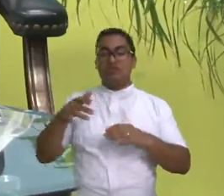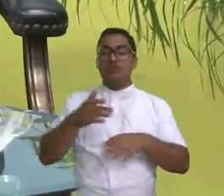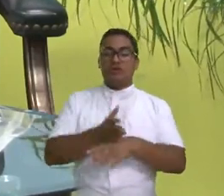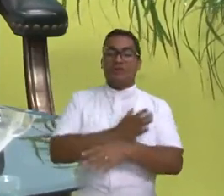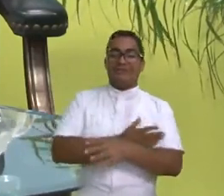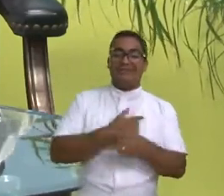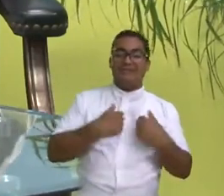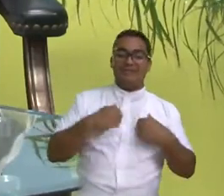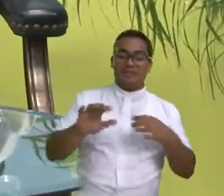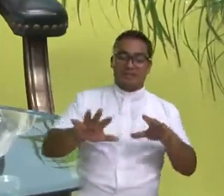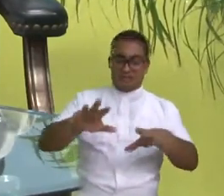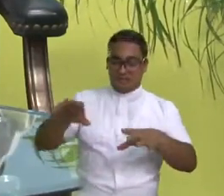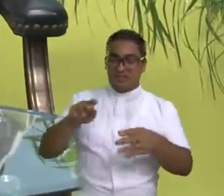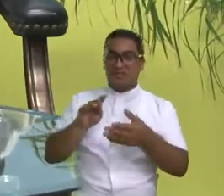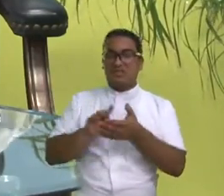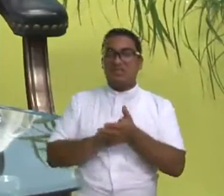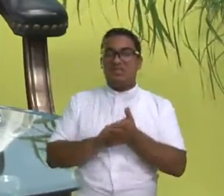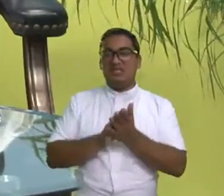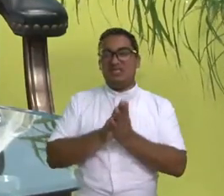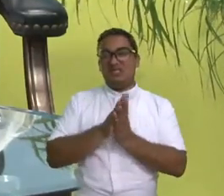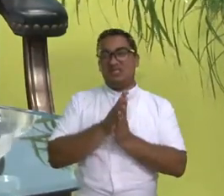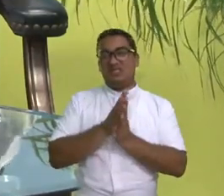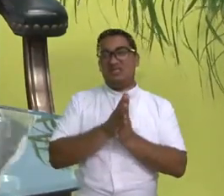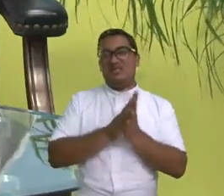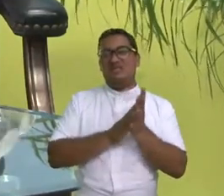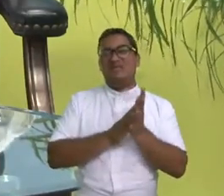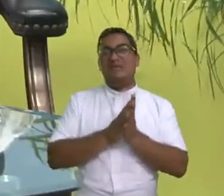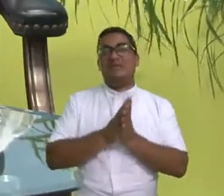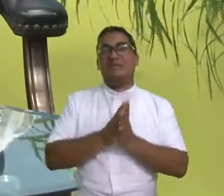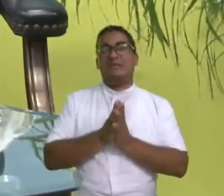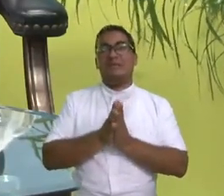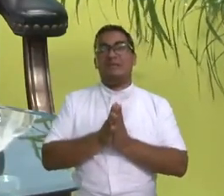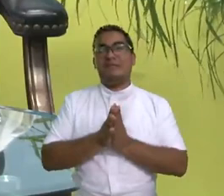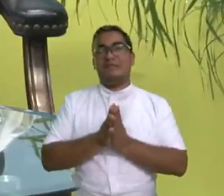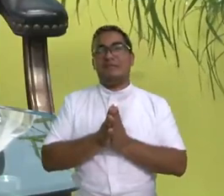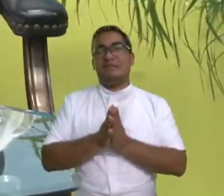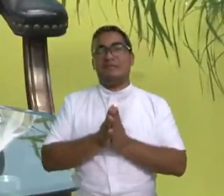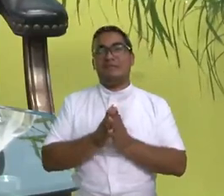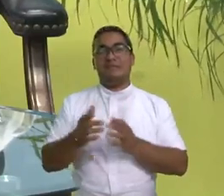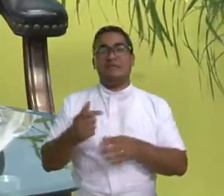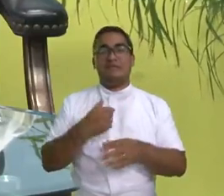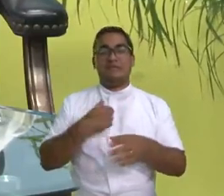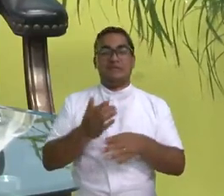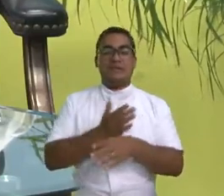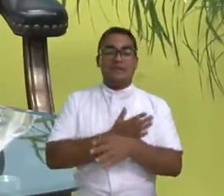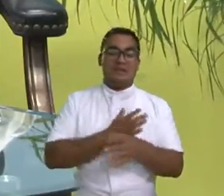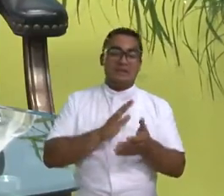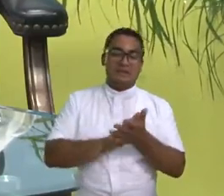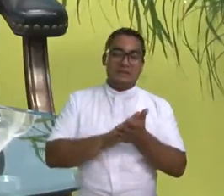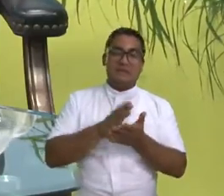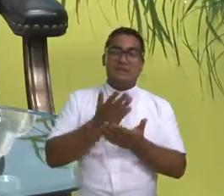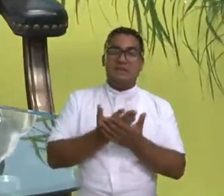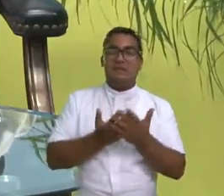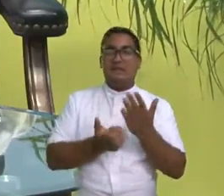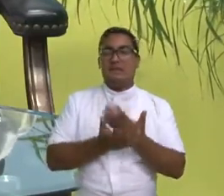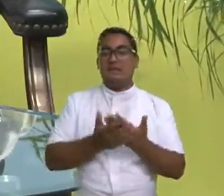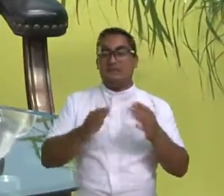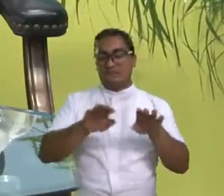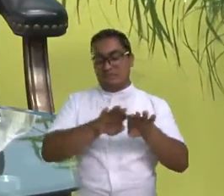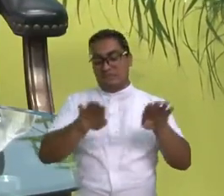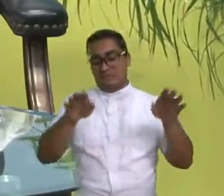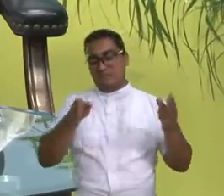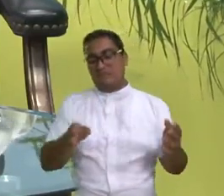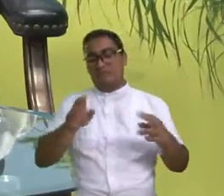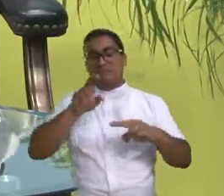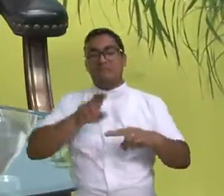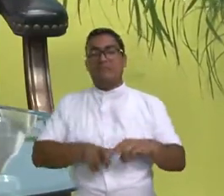procedimiento y cayó en la superficie de algún objeto que utilicé para el procedimiento, o en la mesa, en la silla, en